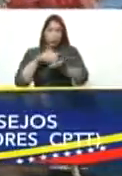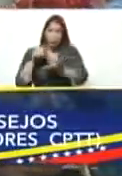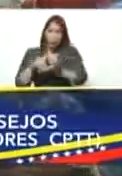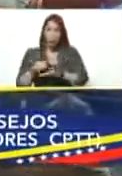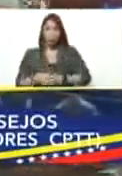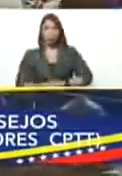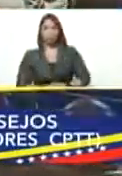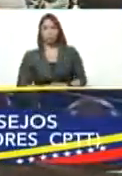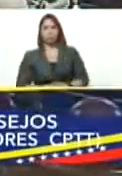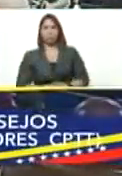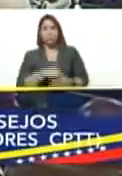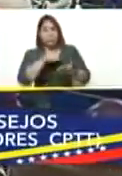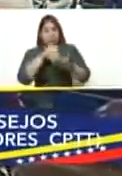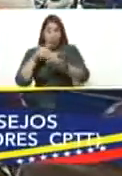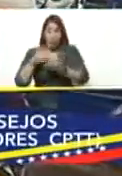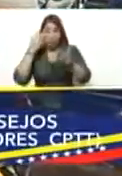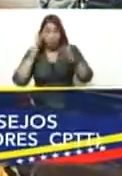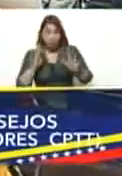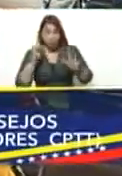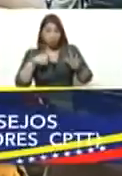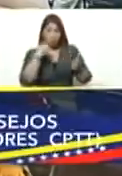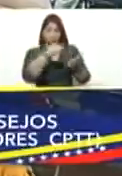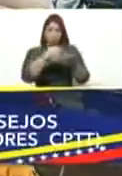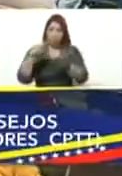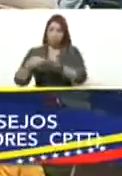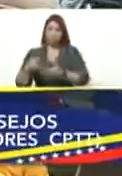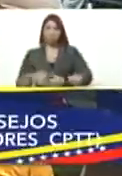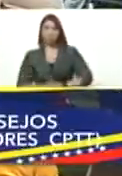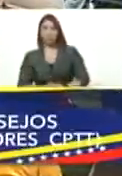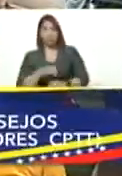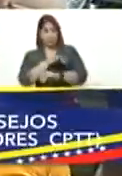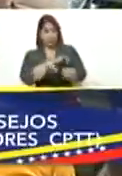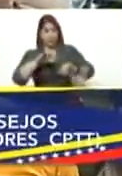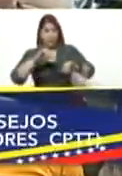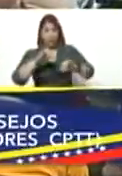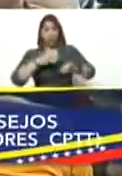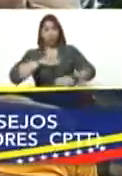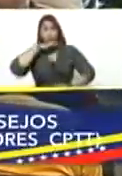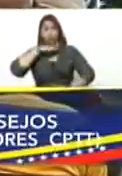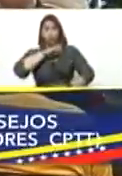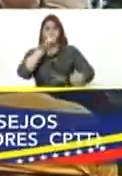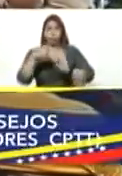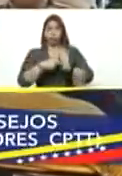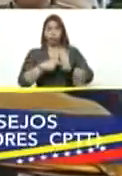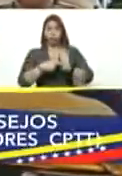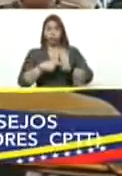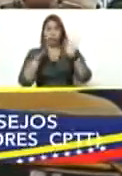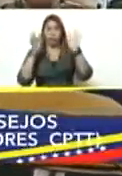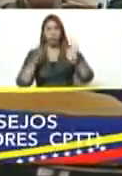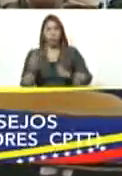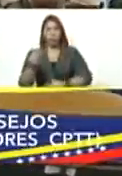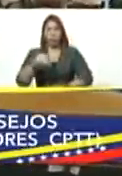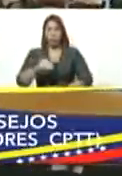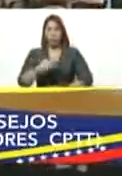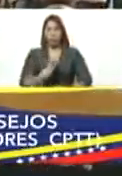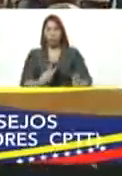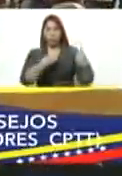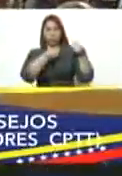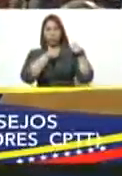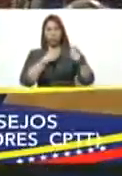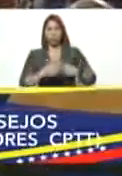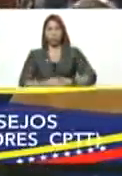los gastos imprevistos, las inversiones. Y una vez que cubres eso, de la manera más